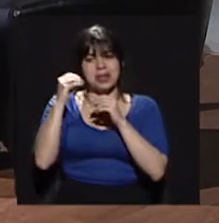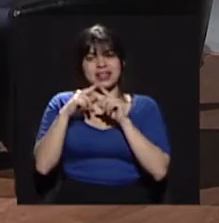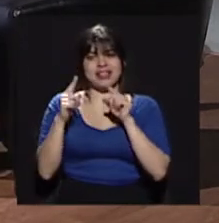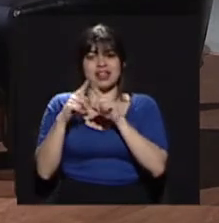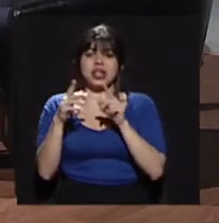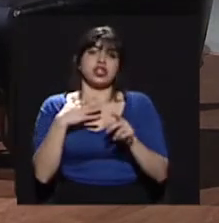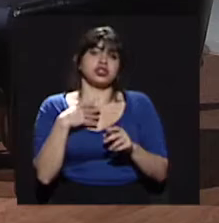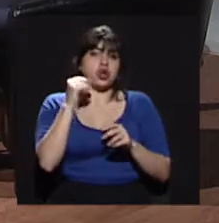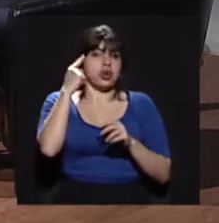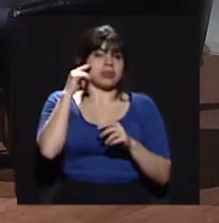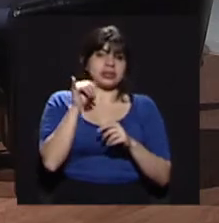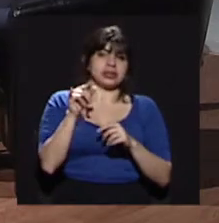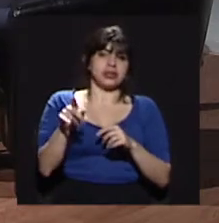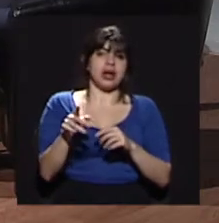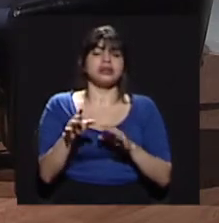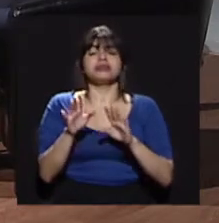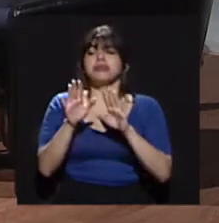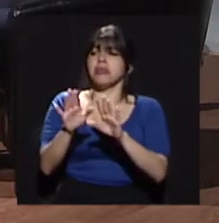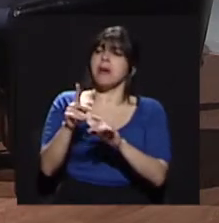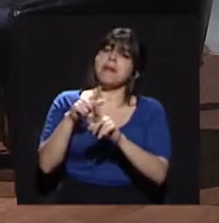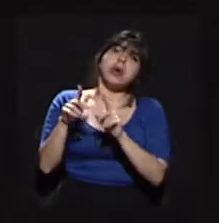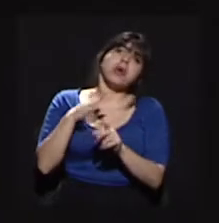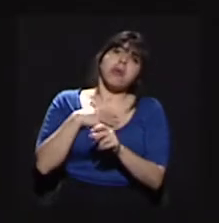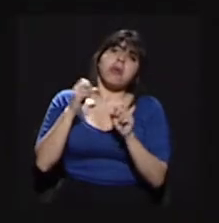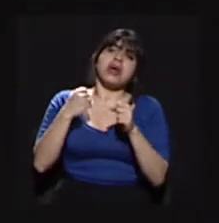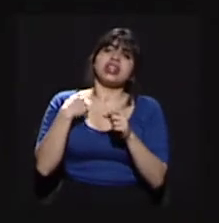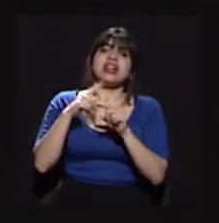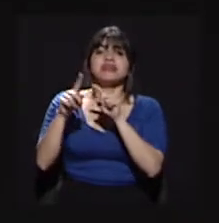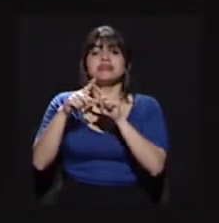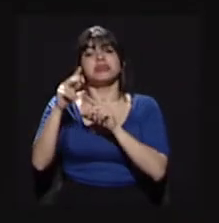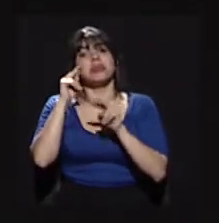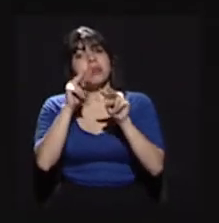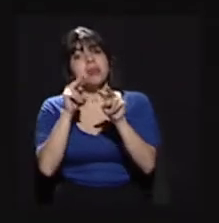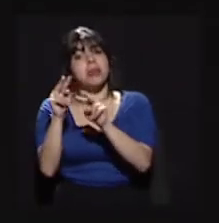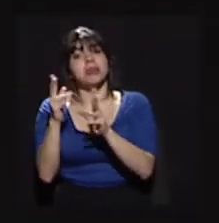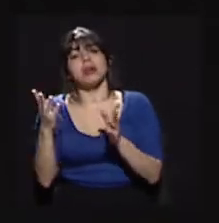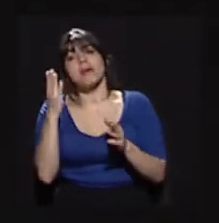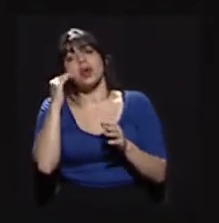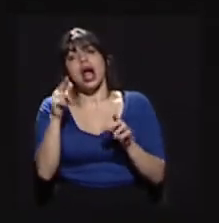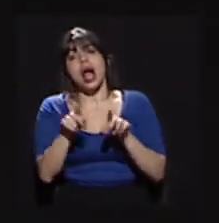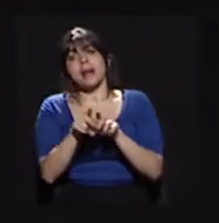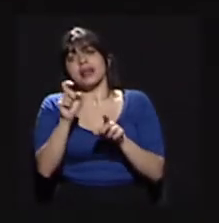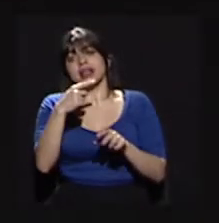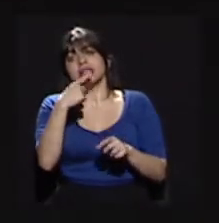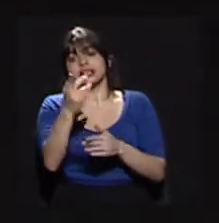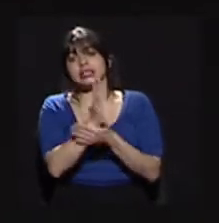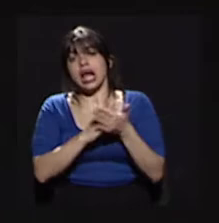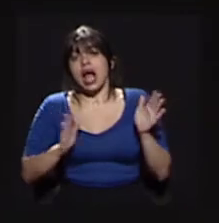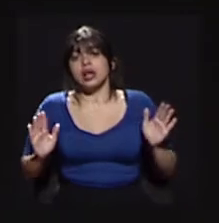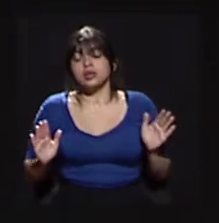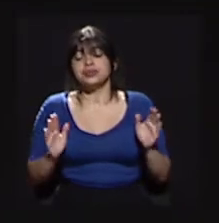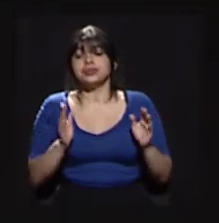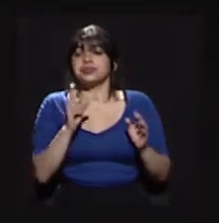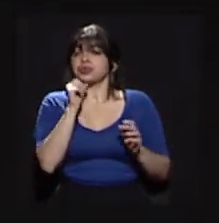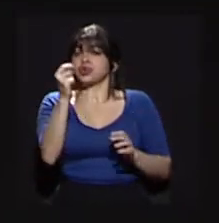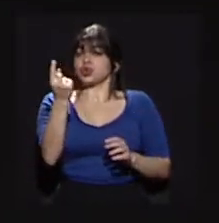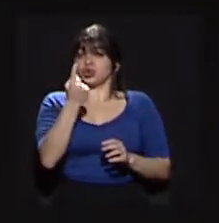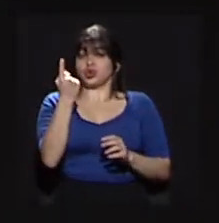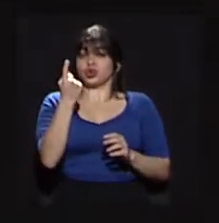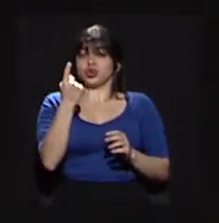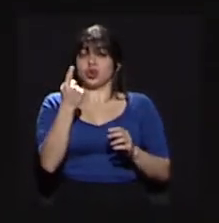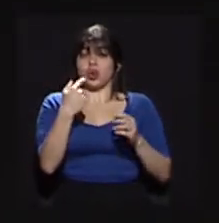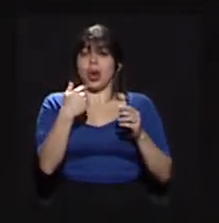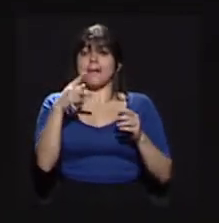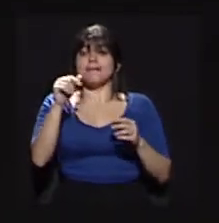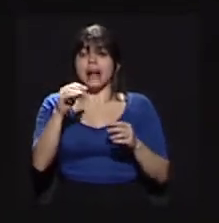valoración pública pero uno puede tener distintas valoraciones porque además haya que decir algo y es que no solamente en el pac hay